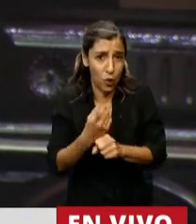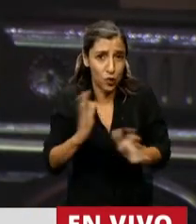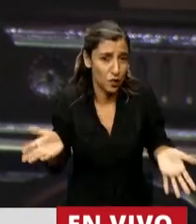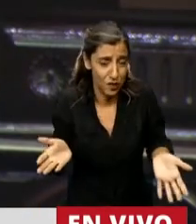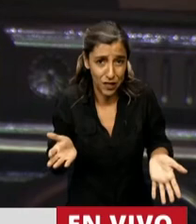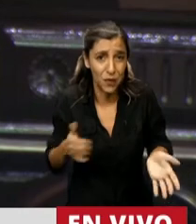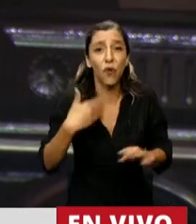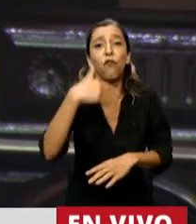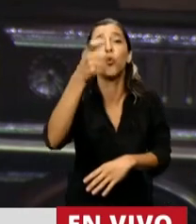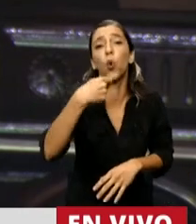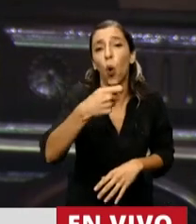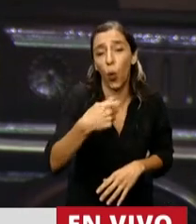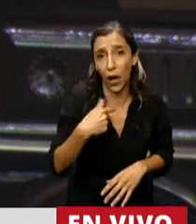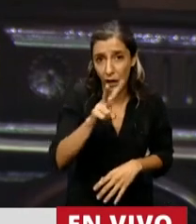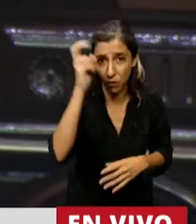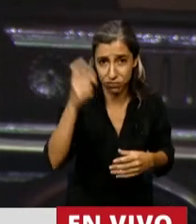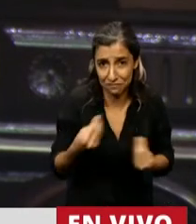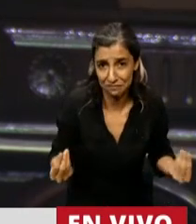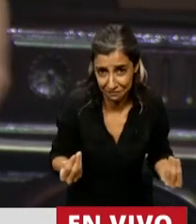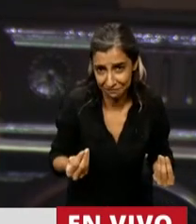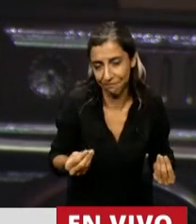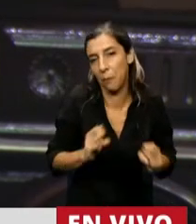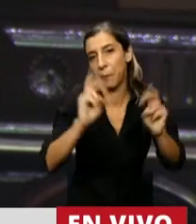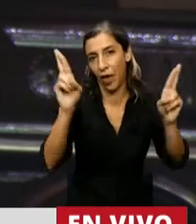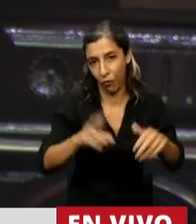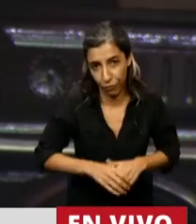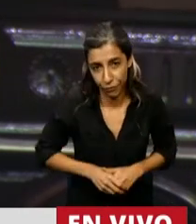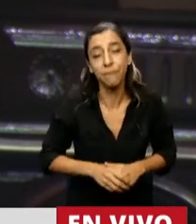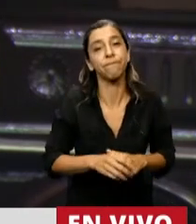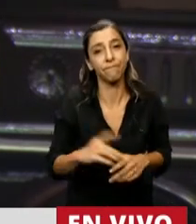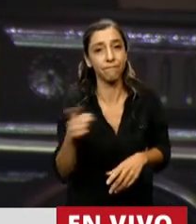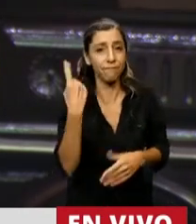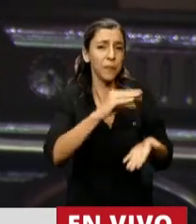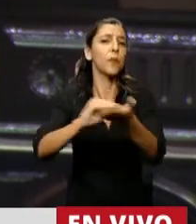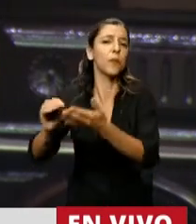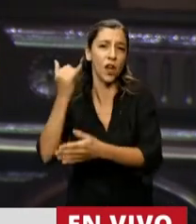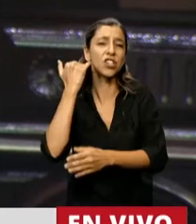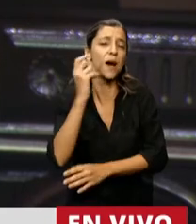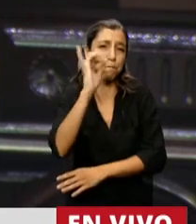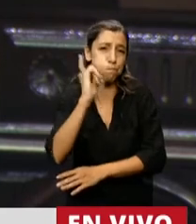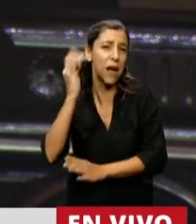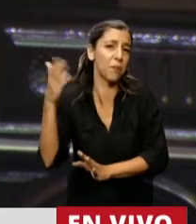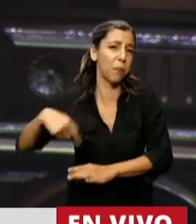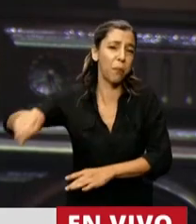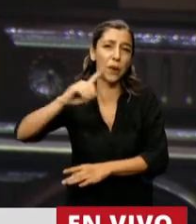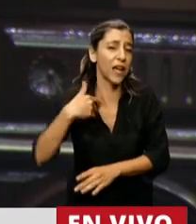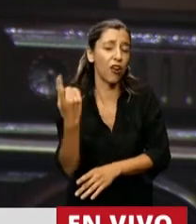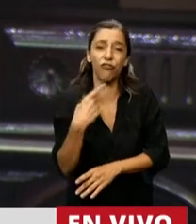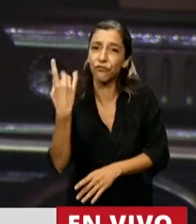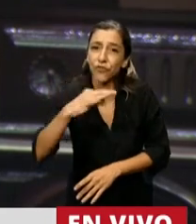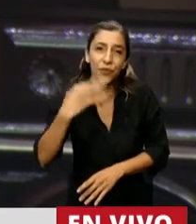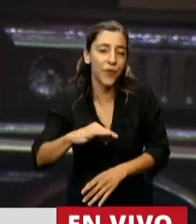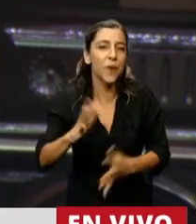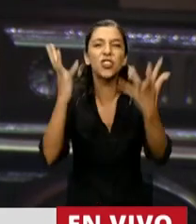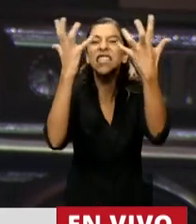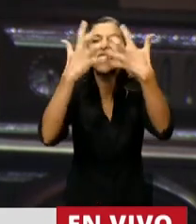no hay futuro posible. Acá lo que nos debemos, y ya lo dijo algún diputado preopinante, es urgente una reforma estructural